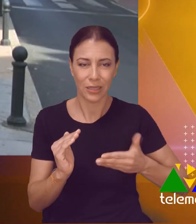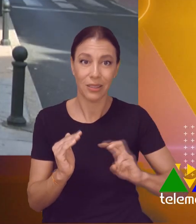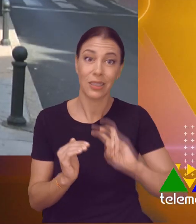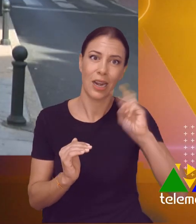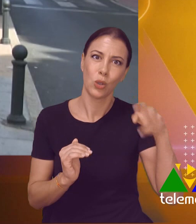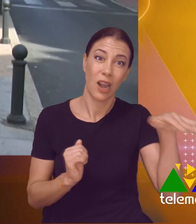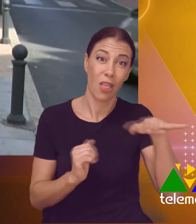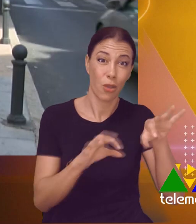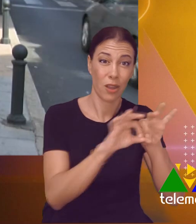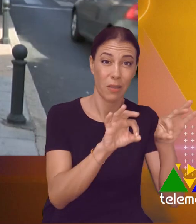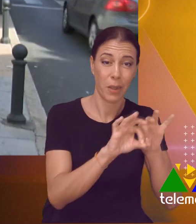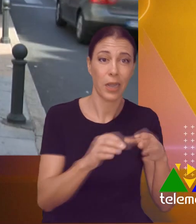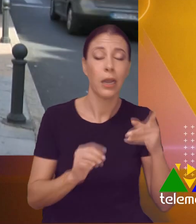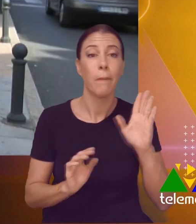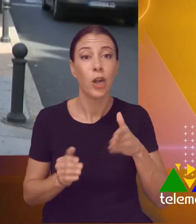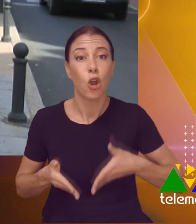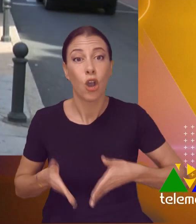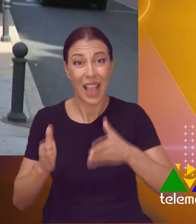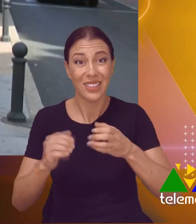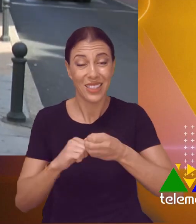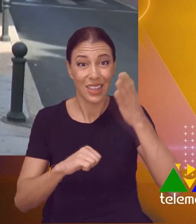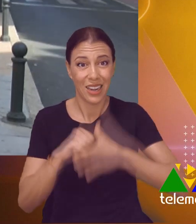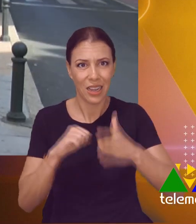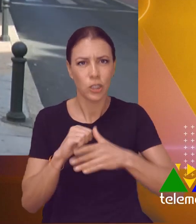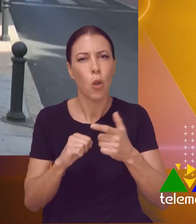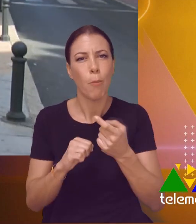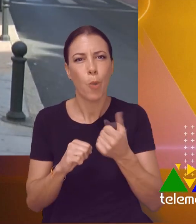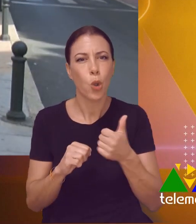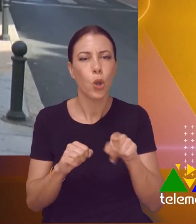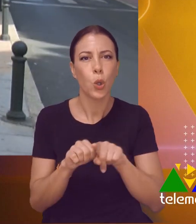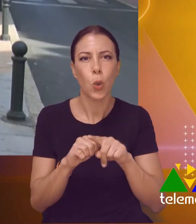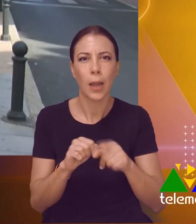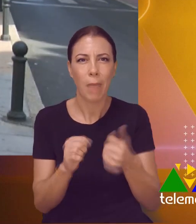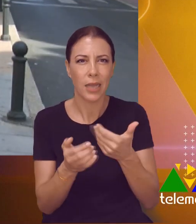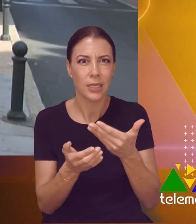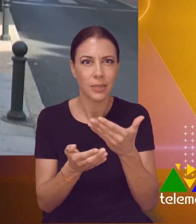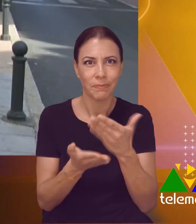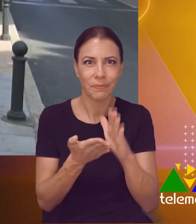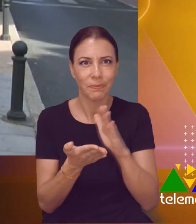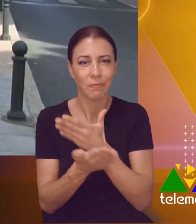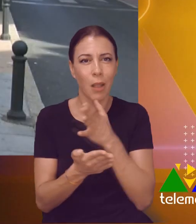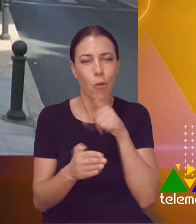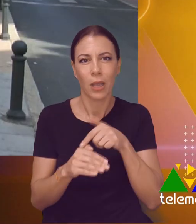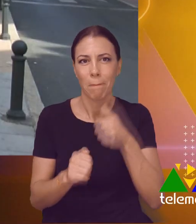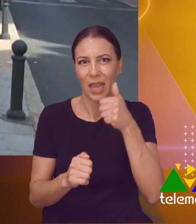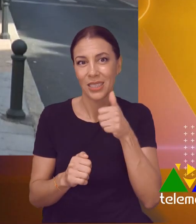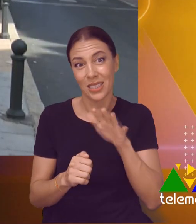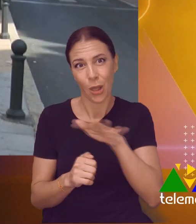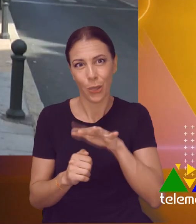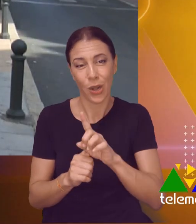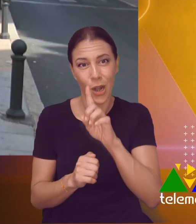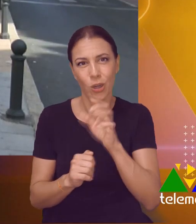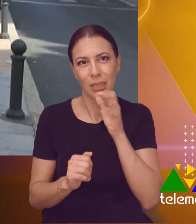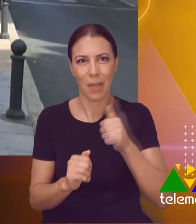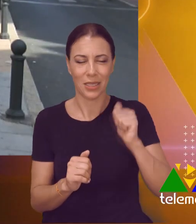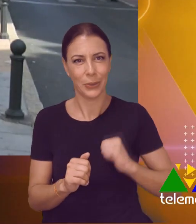Las Cañas ponía un poco la barrera hacia los barrios más populares, que era la parte más al norte del Camino de Las Cañas, el barrio